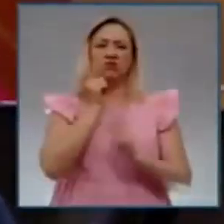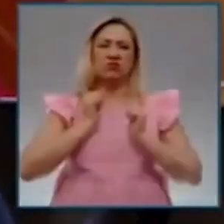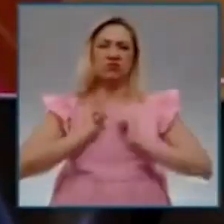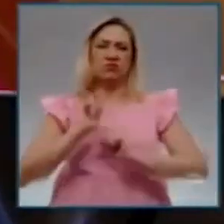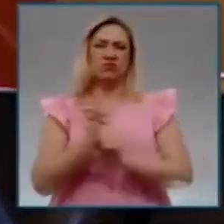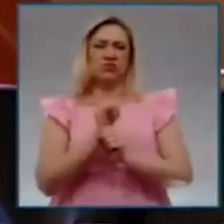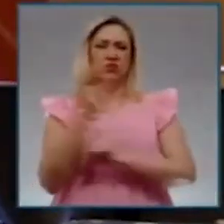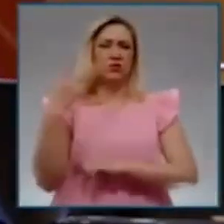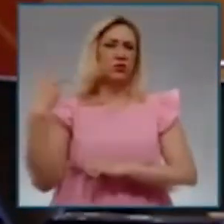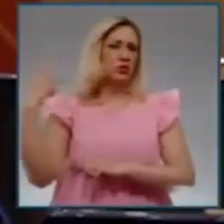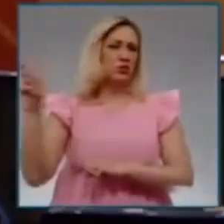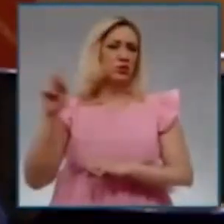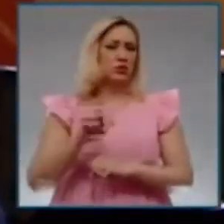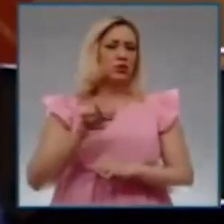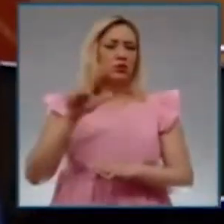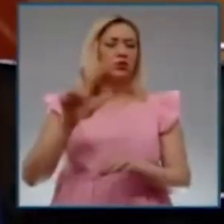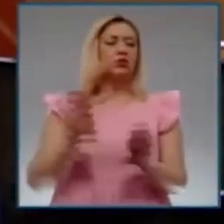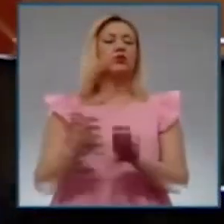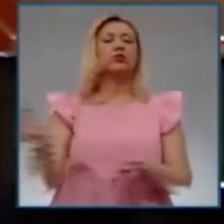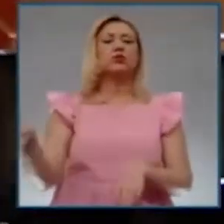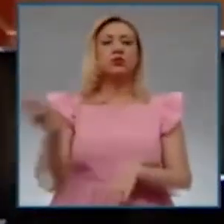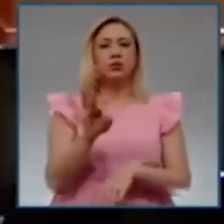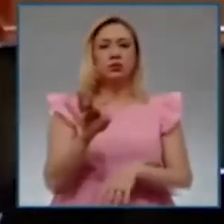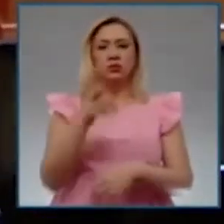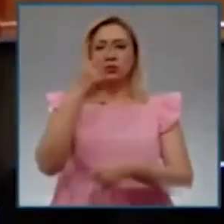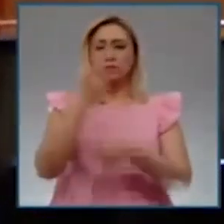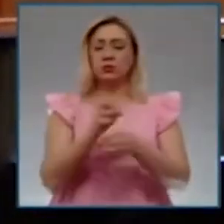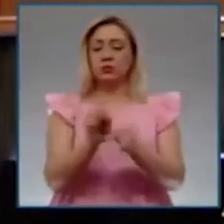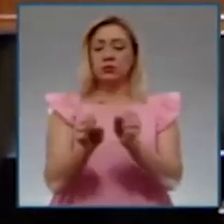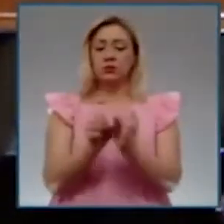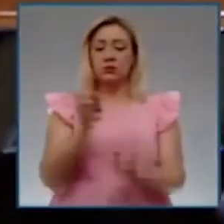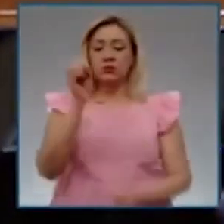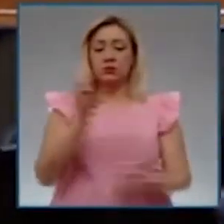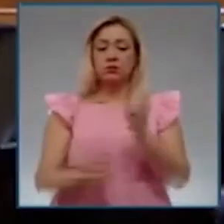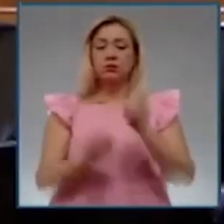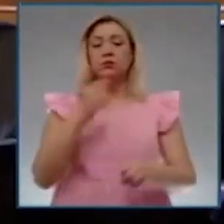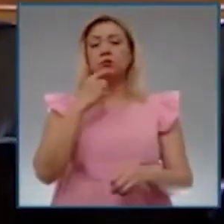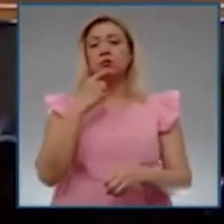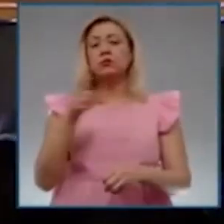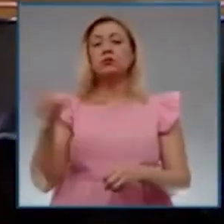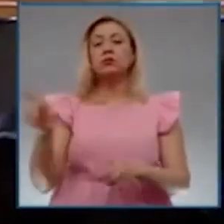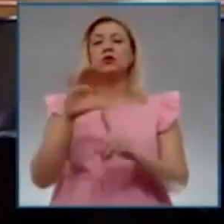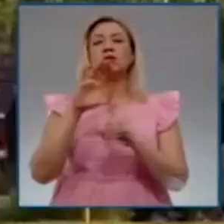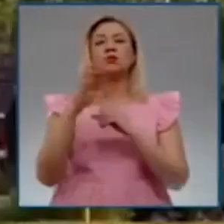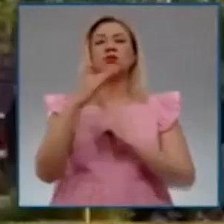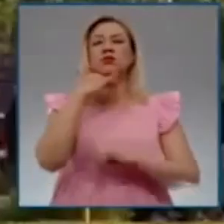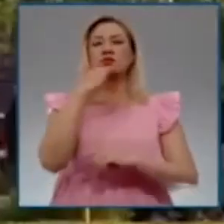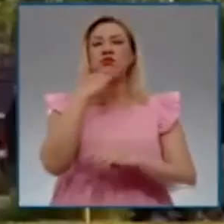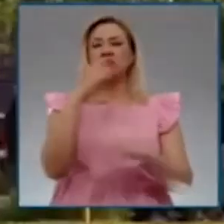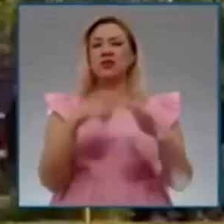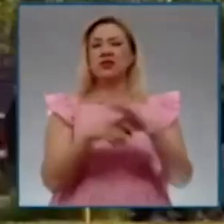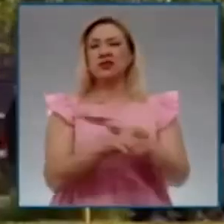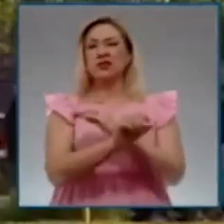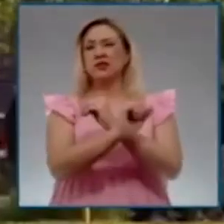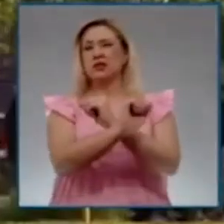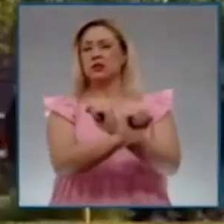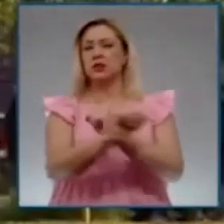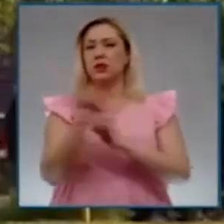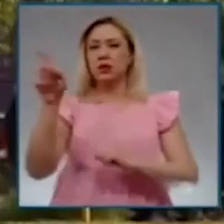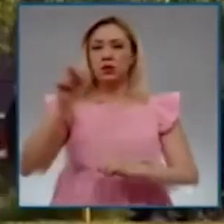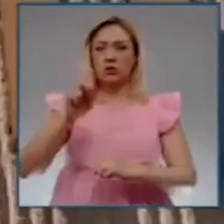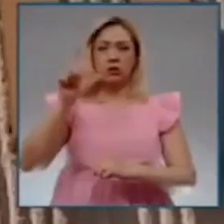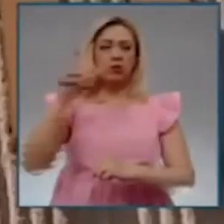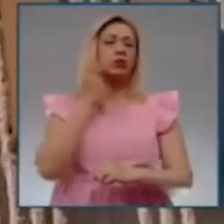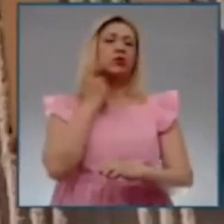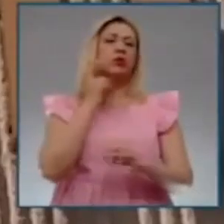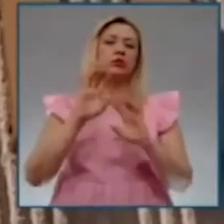la segunda sala de la corte invalid el acuerdo de la comisión anticorrupción del Congreso de Nuevo León que modificó los términos de la